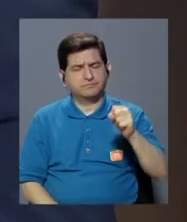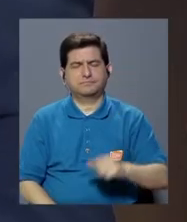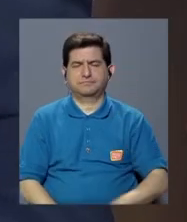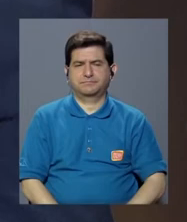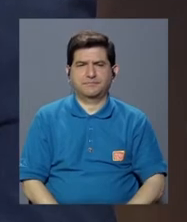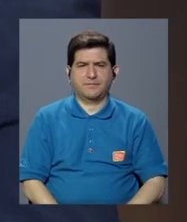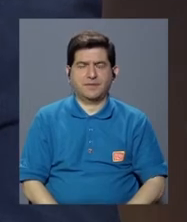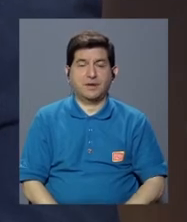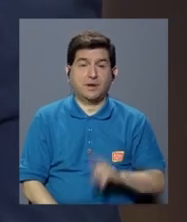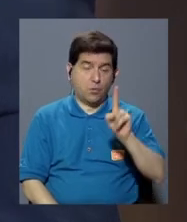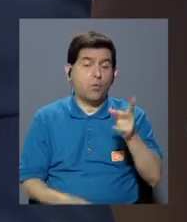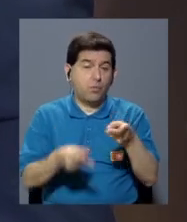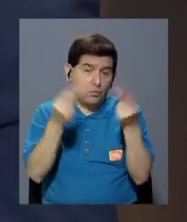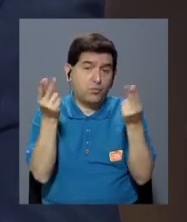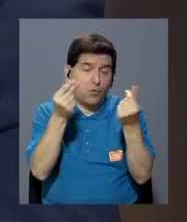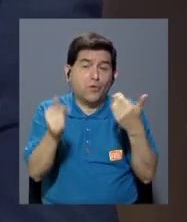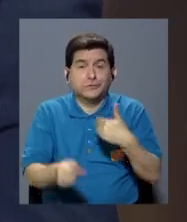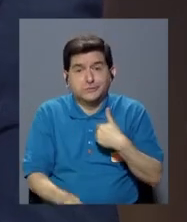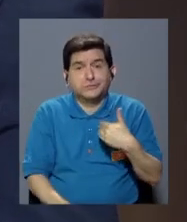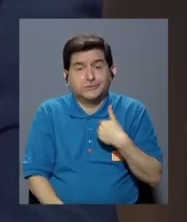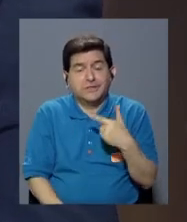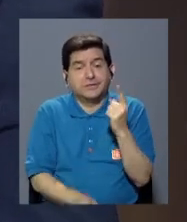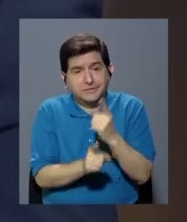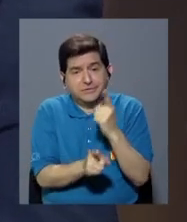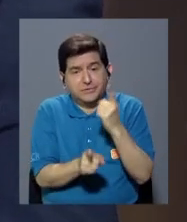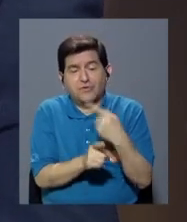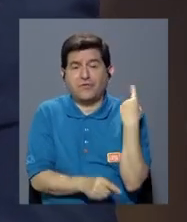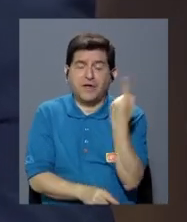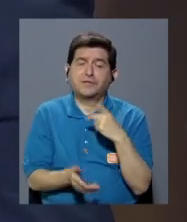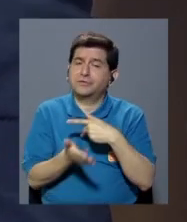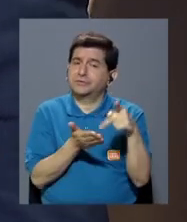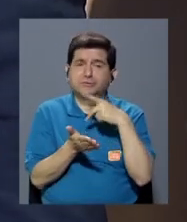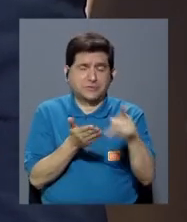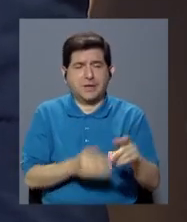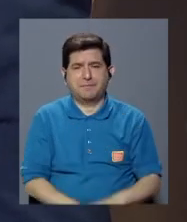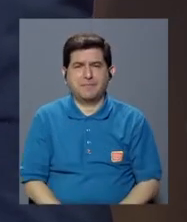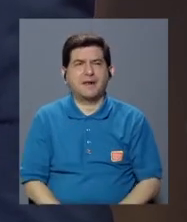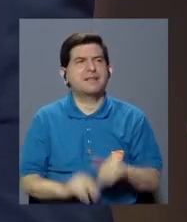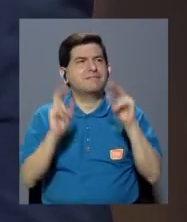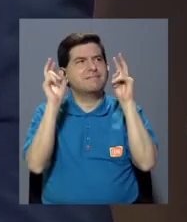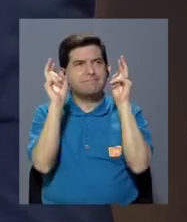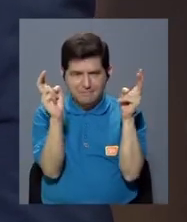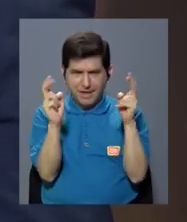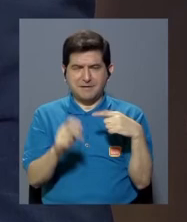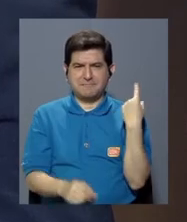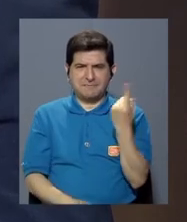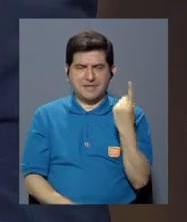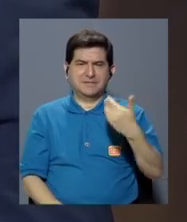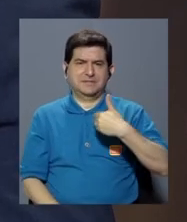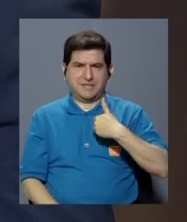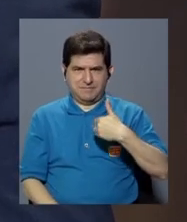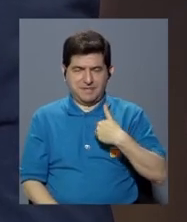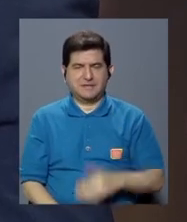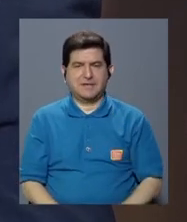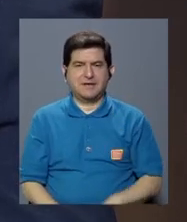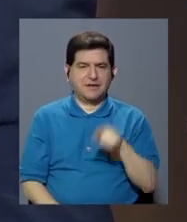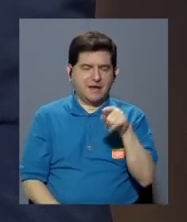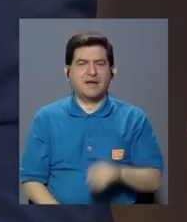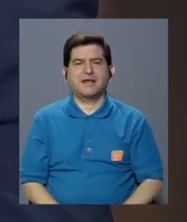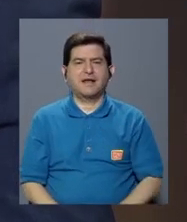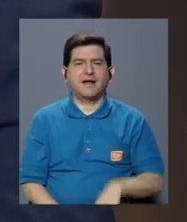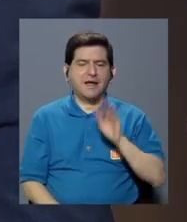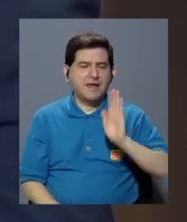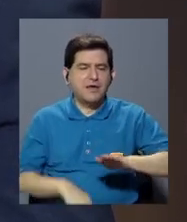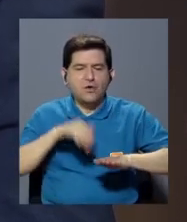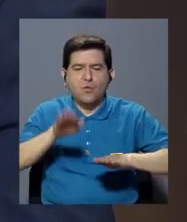correcto. Bueno, hay un costo, ¿verdad?, que efectivamente siempre se paga. Vamos a ver, hay un tema de que siempre va a haber la